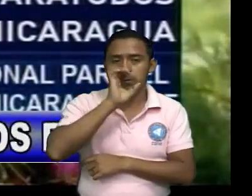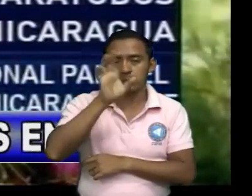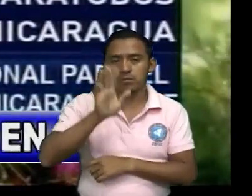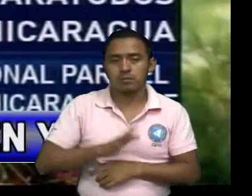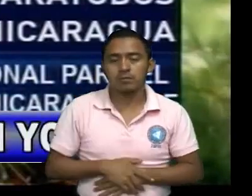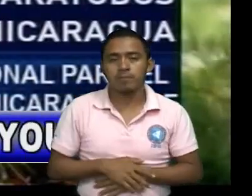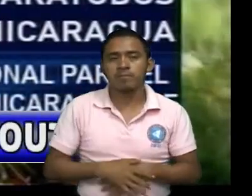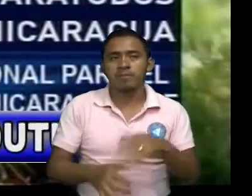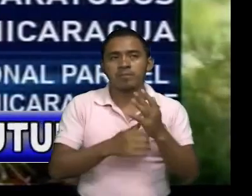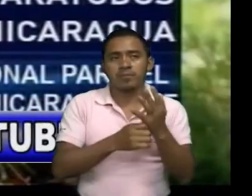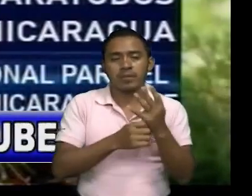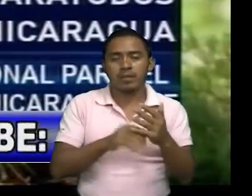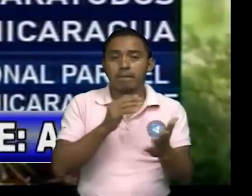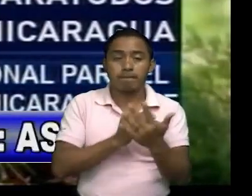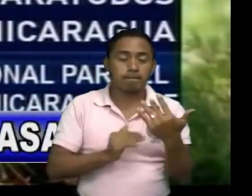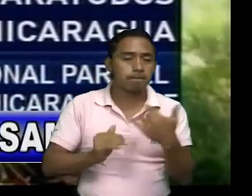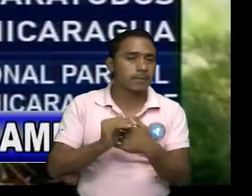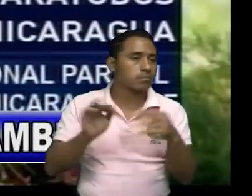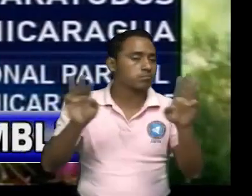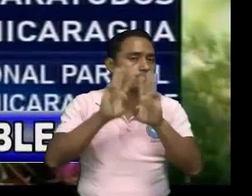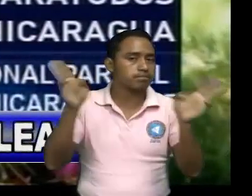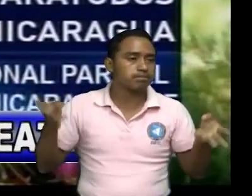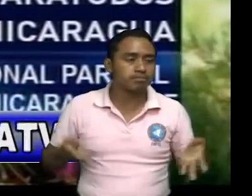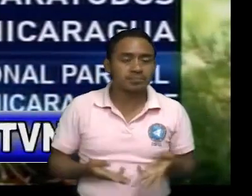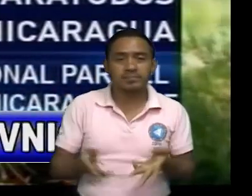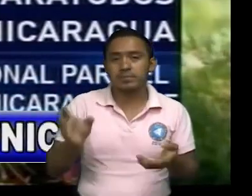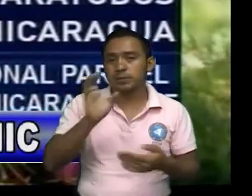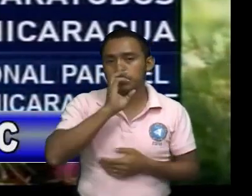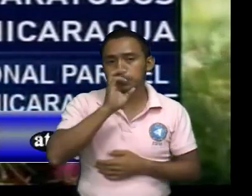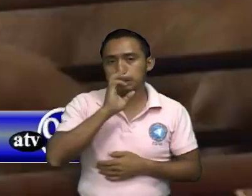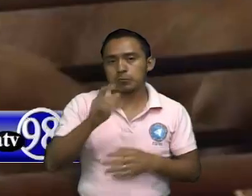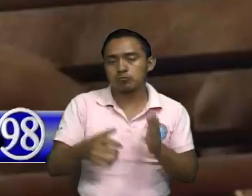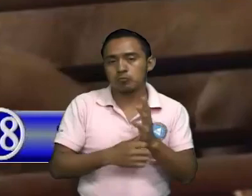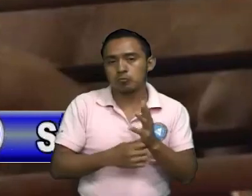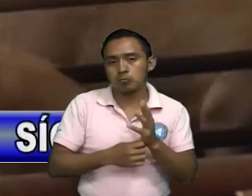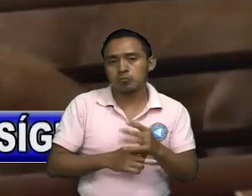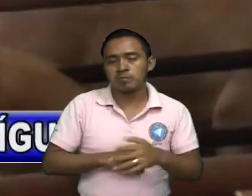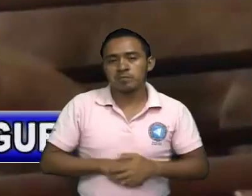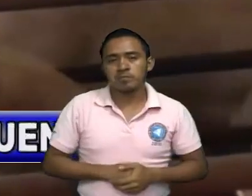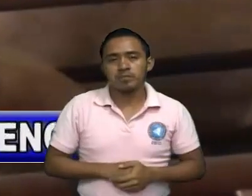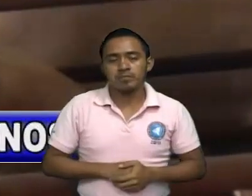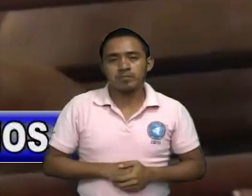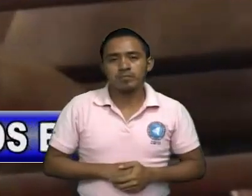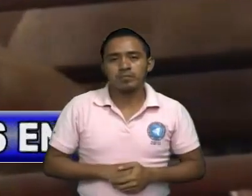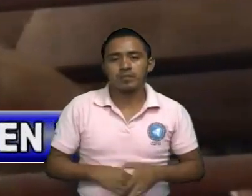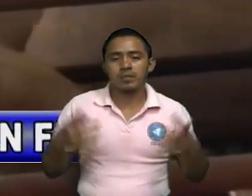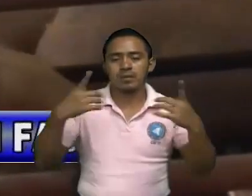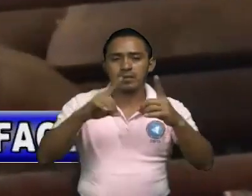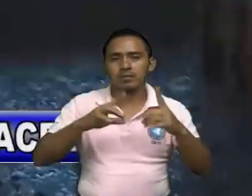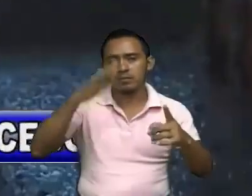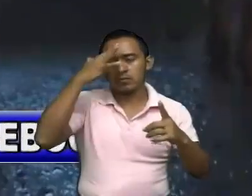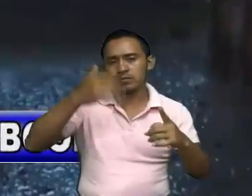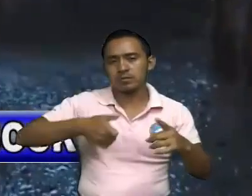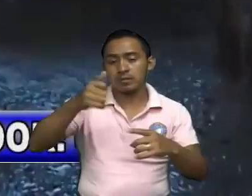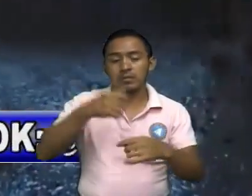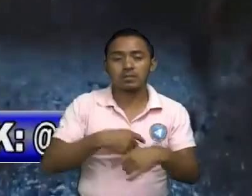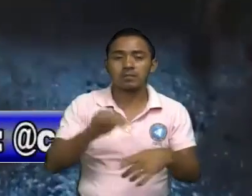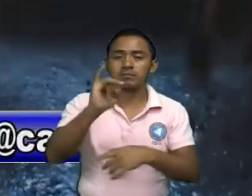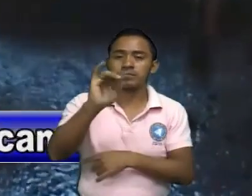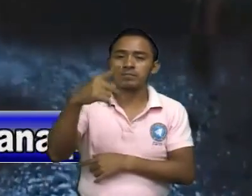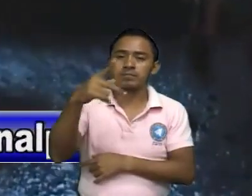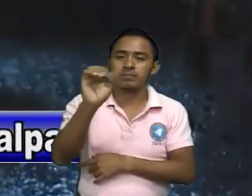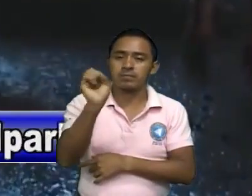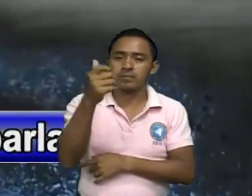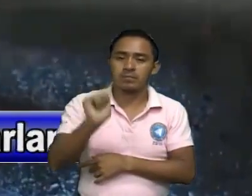La carne más consumida a nivel mundial es la carne de cerdo. El director de Salud Animal del IPSA explicó que